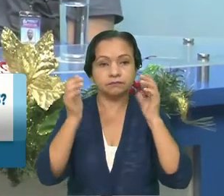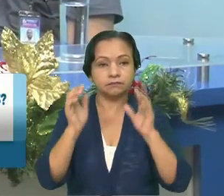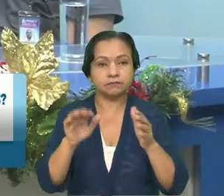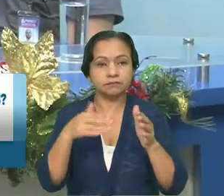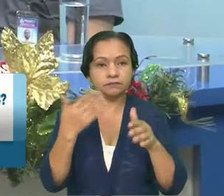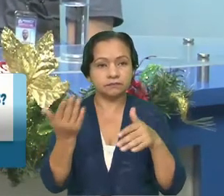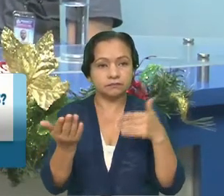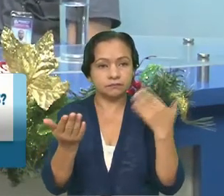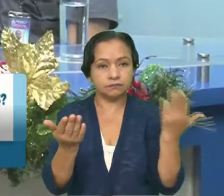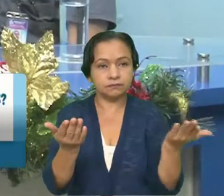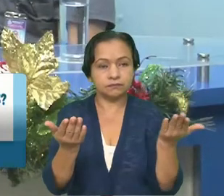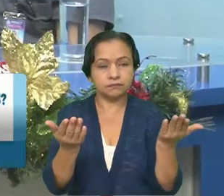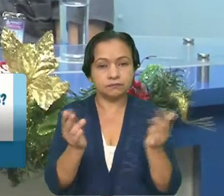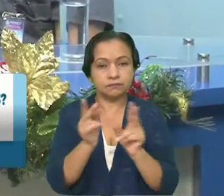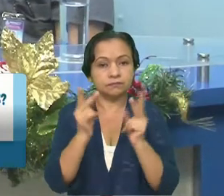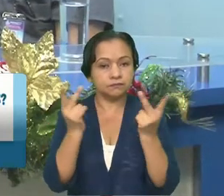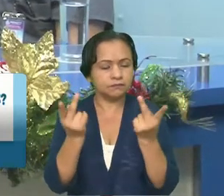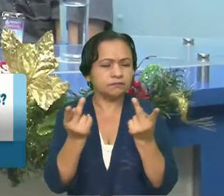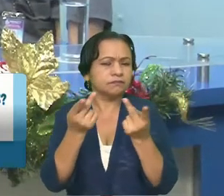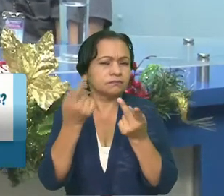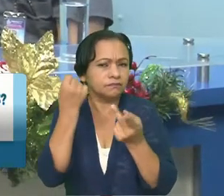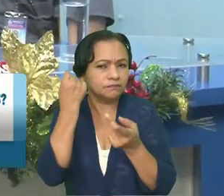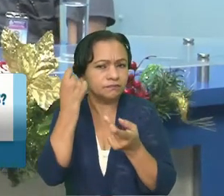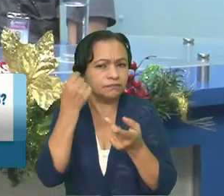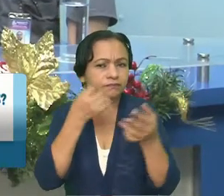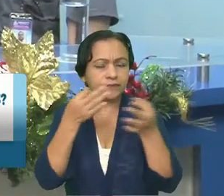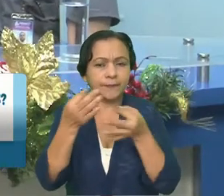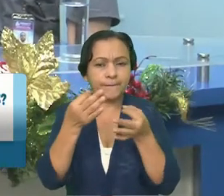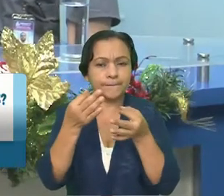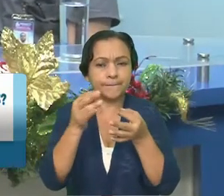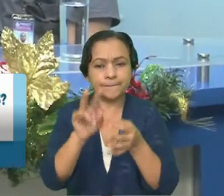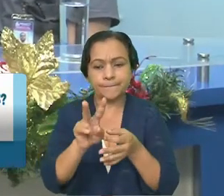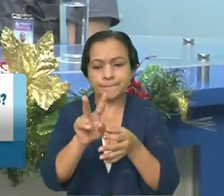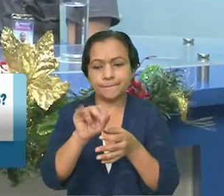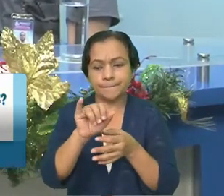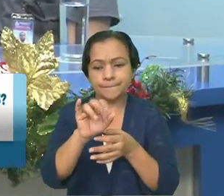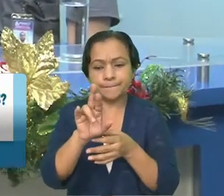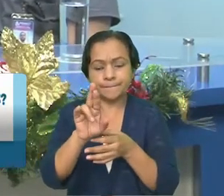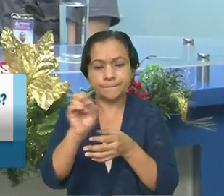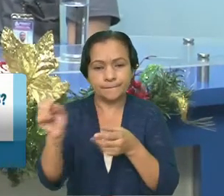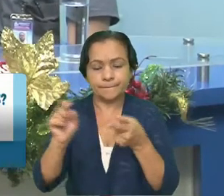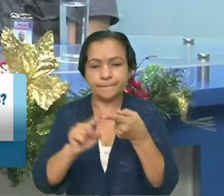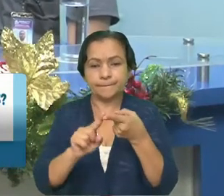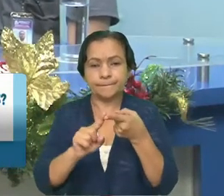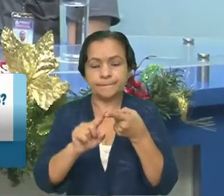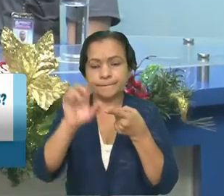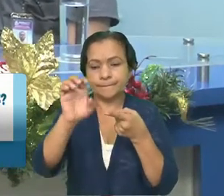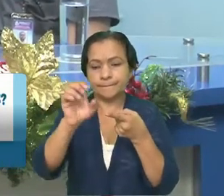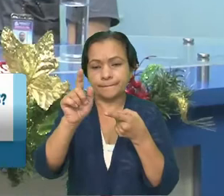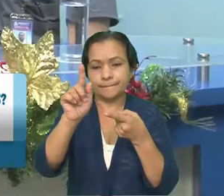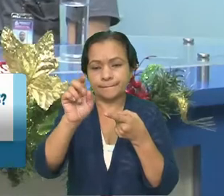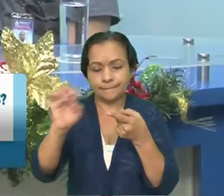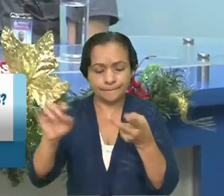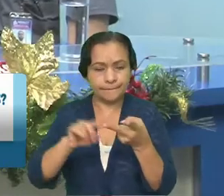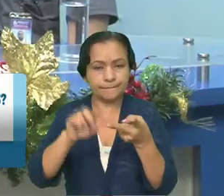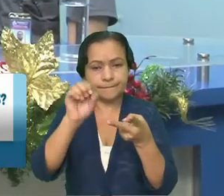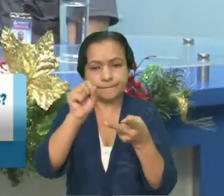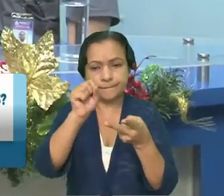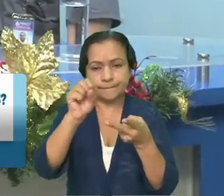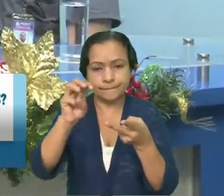doctor? Por ejemplo, para que la población... infecciones por virus, por ejemplo, se menciona el virus de Epstein-Barr, el virus de